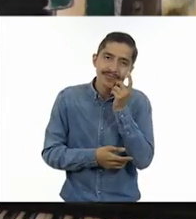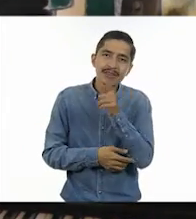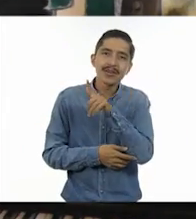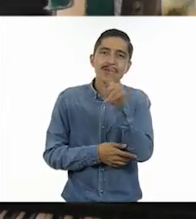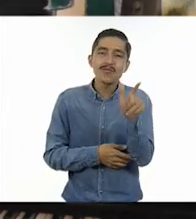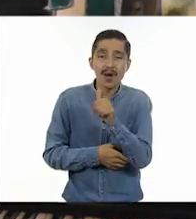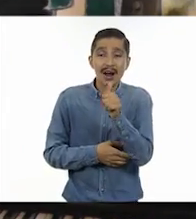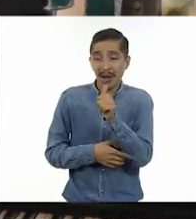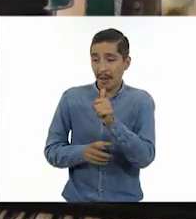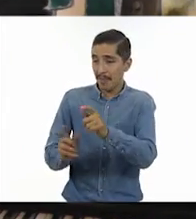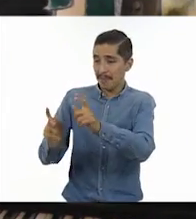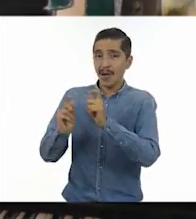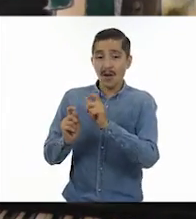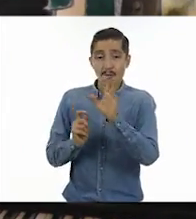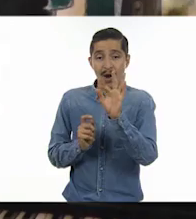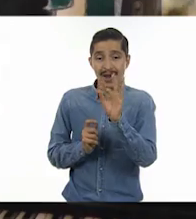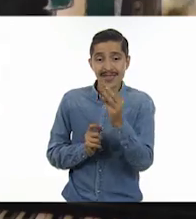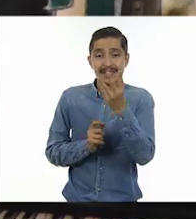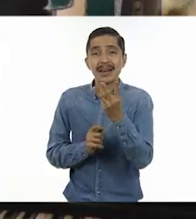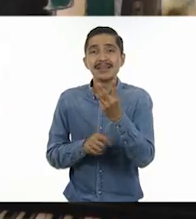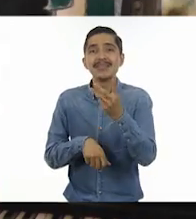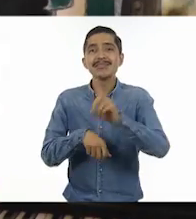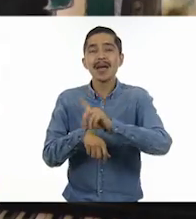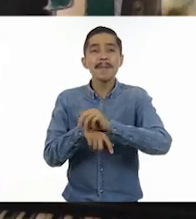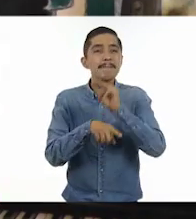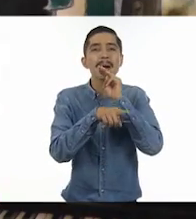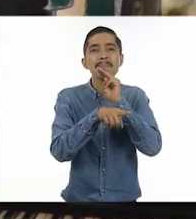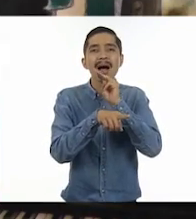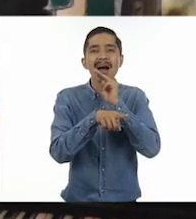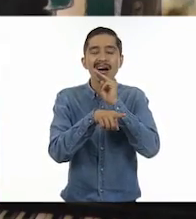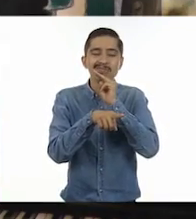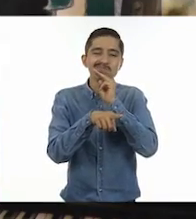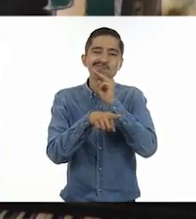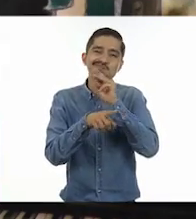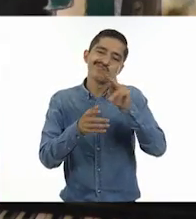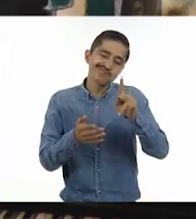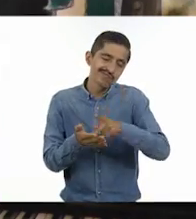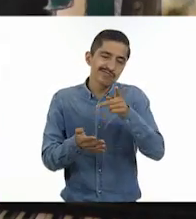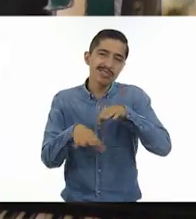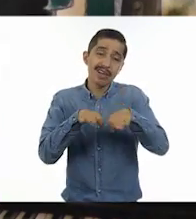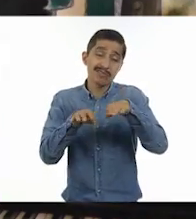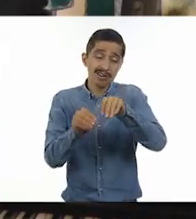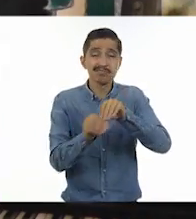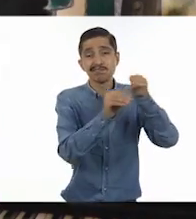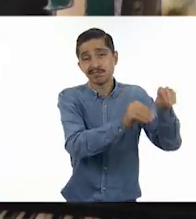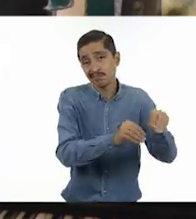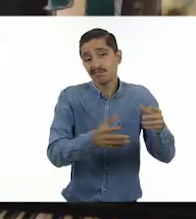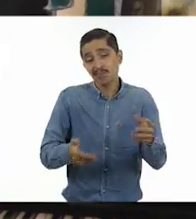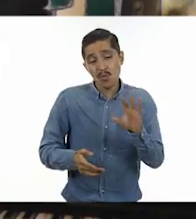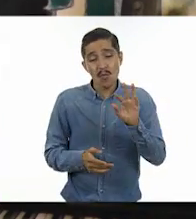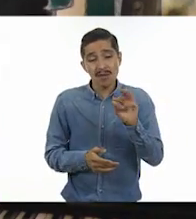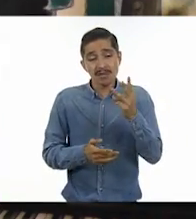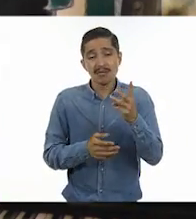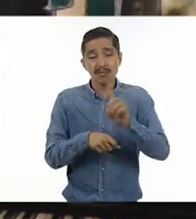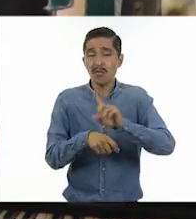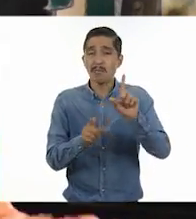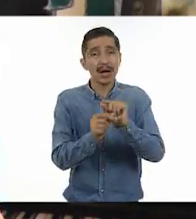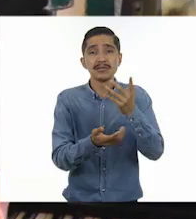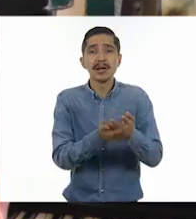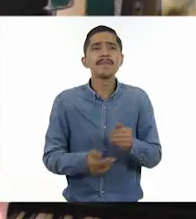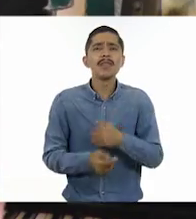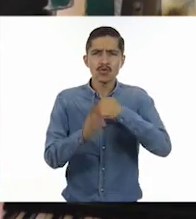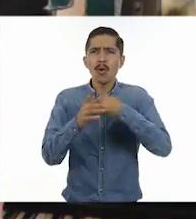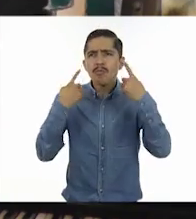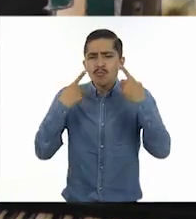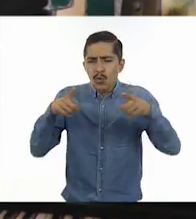de maternidad era de 43 días. La mamá de mi hijo tuvo que regresar a la oficina y gracias a mi actividad de